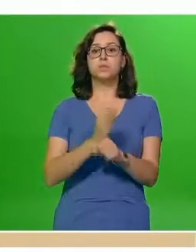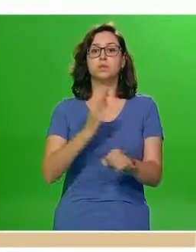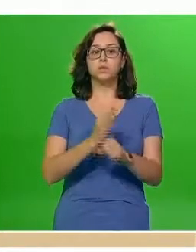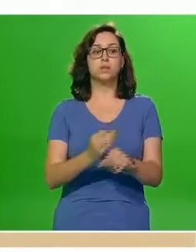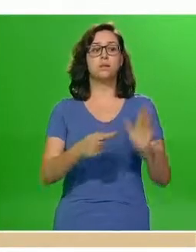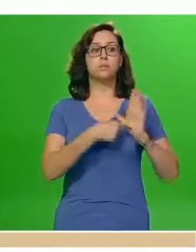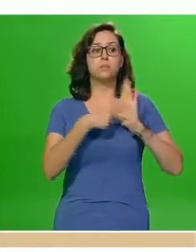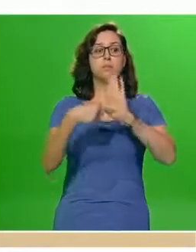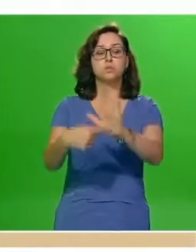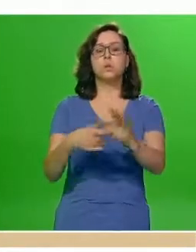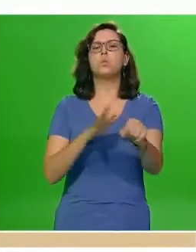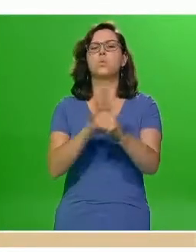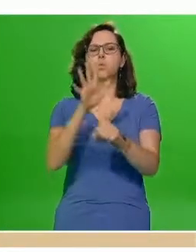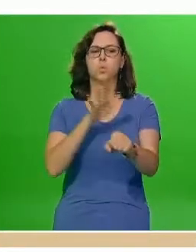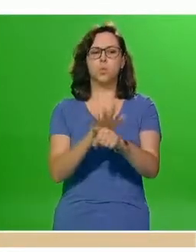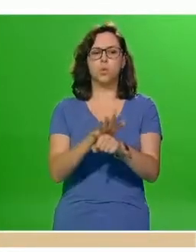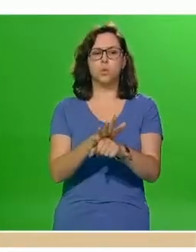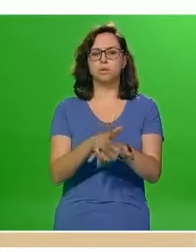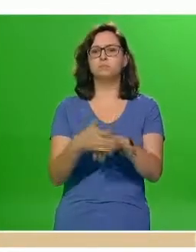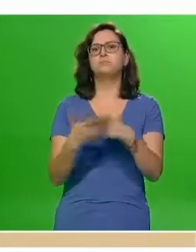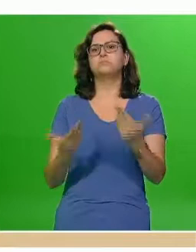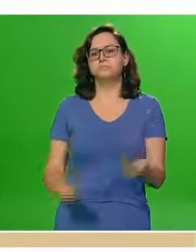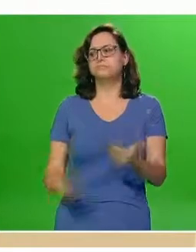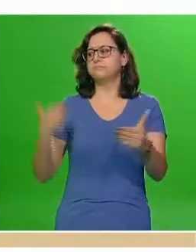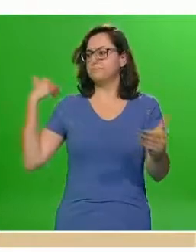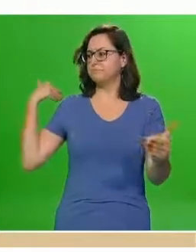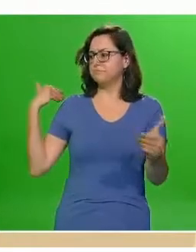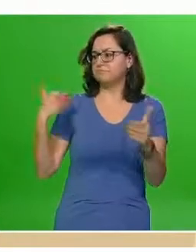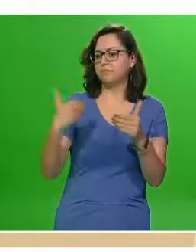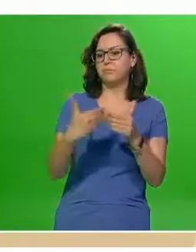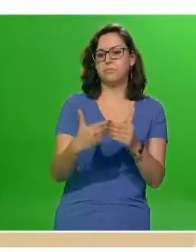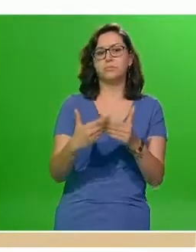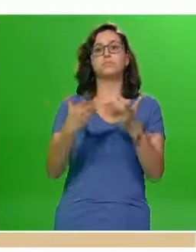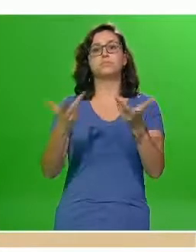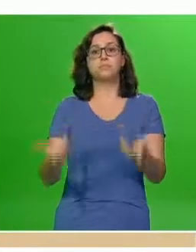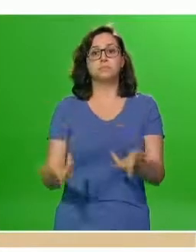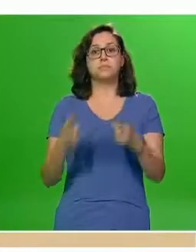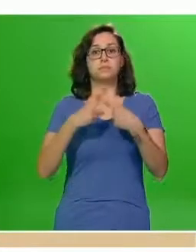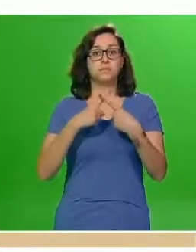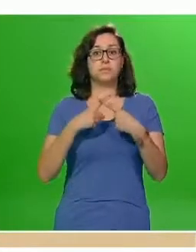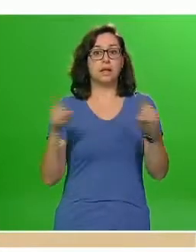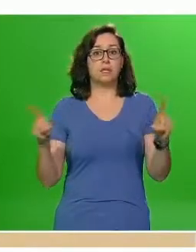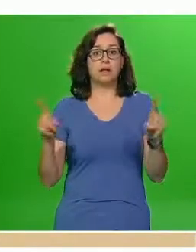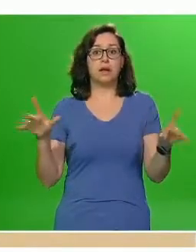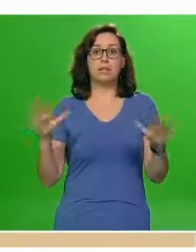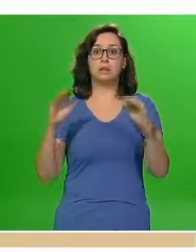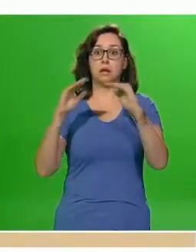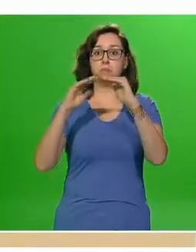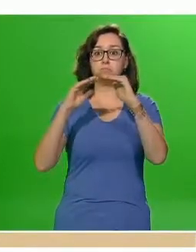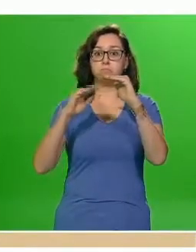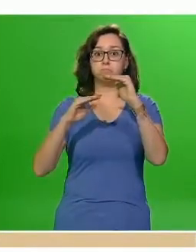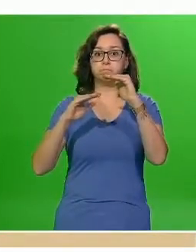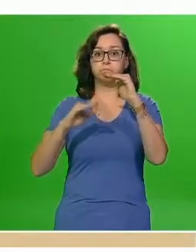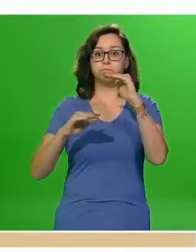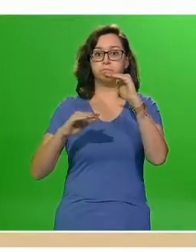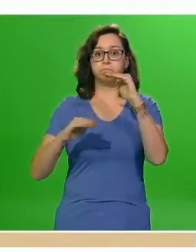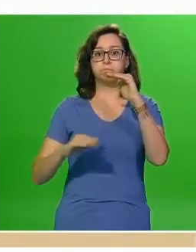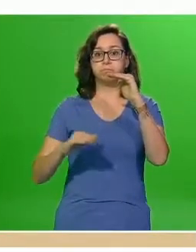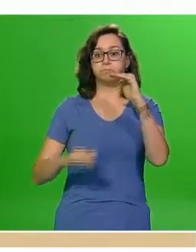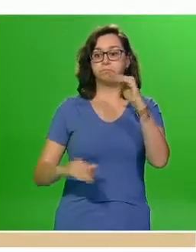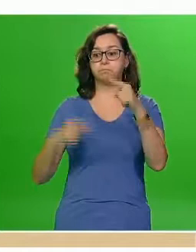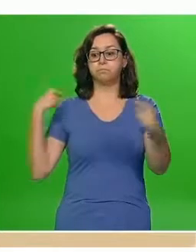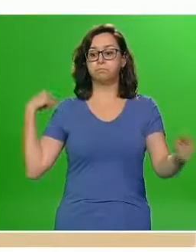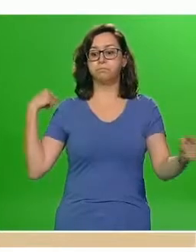esta gráfica es precisamente el cambio, la diferencia de lo que sucede en las